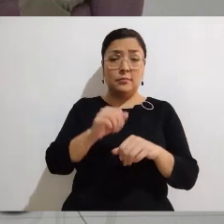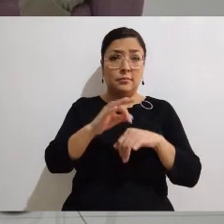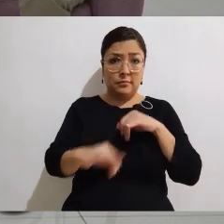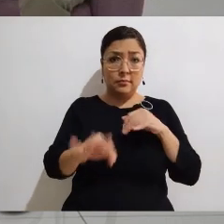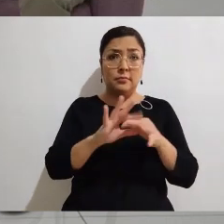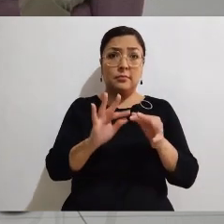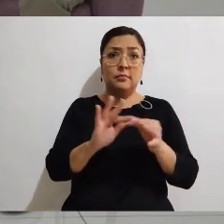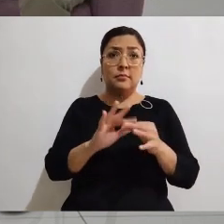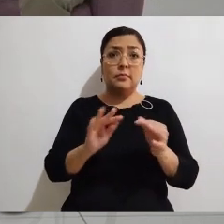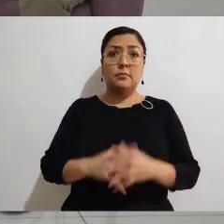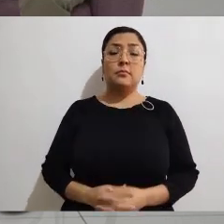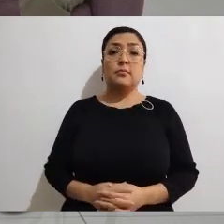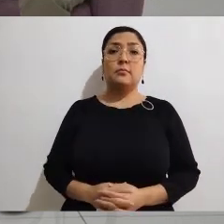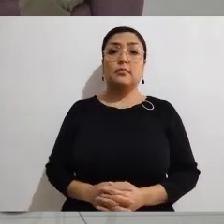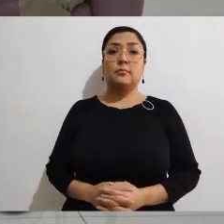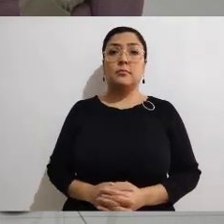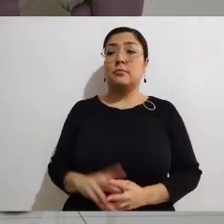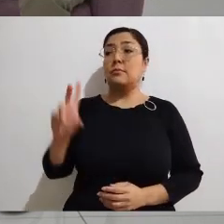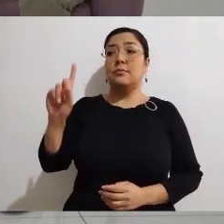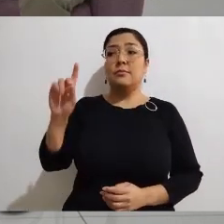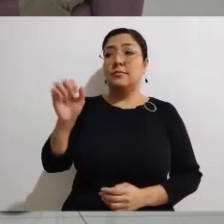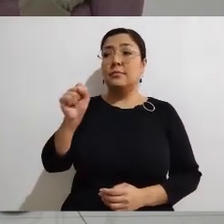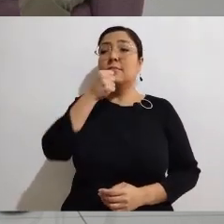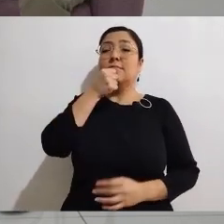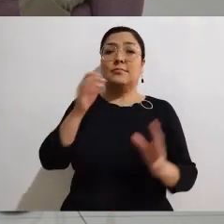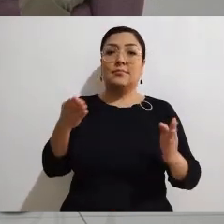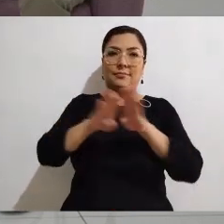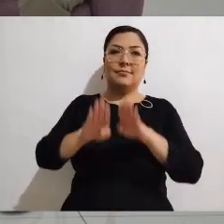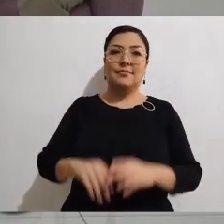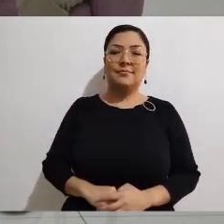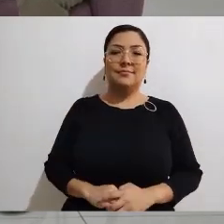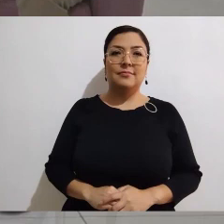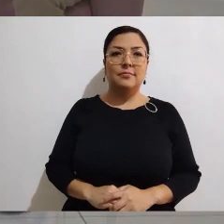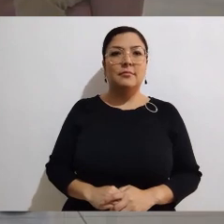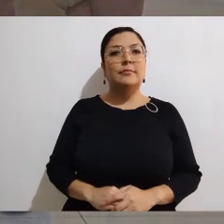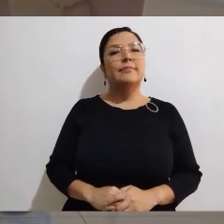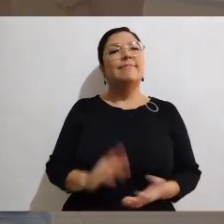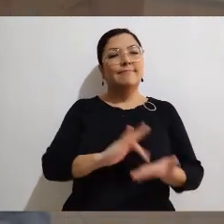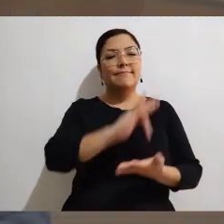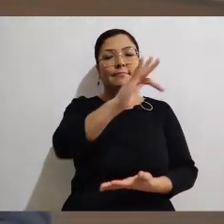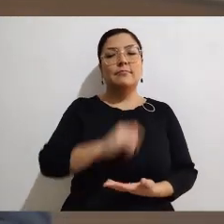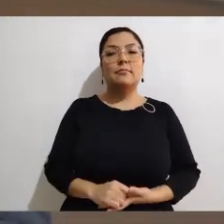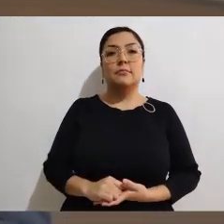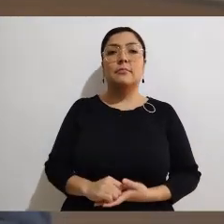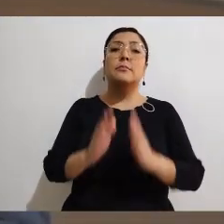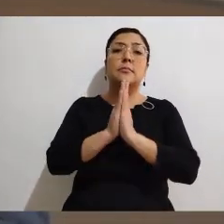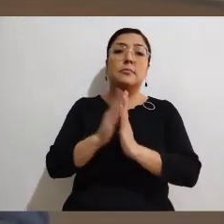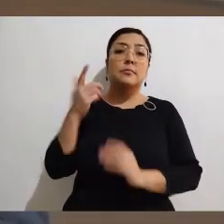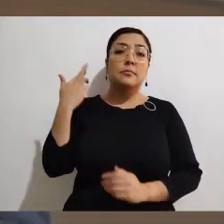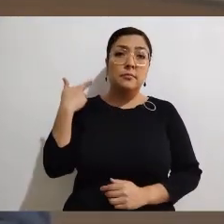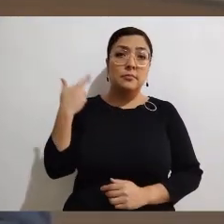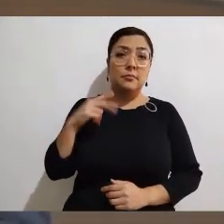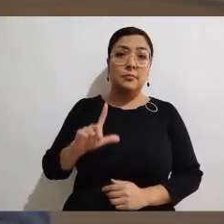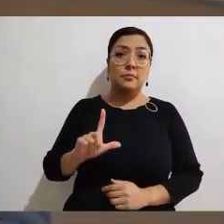que le quiera dar a la ciudadanía, que ya en 30 segundos nos tenemos que ir. Muchas gracias. Primero que nada, pues que sigan de manera permanente el programa de la